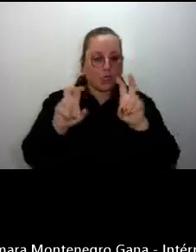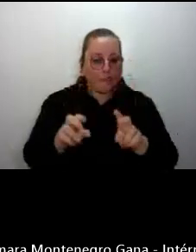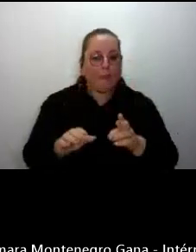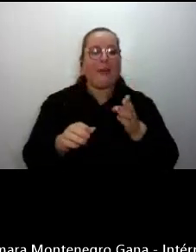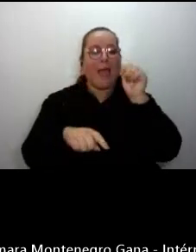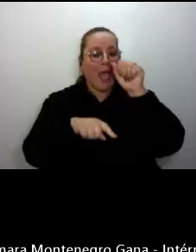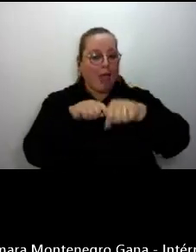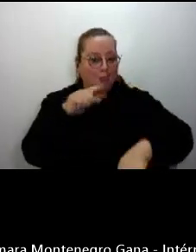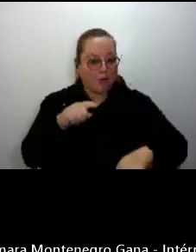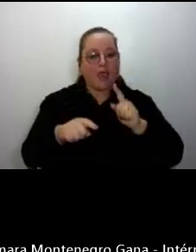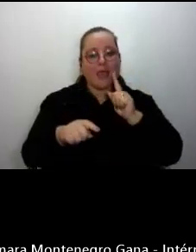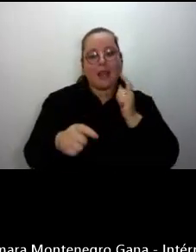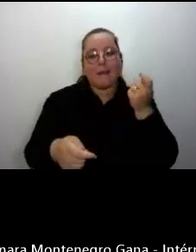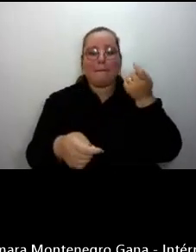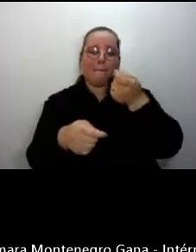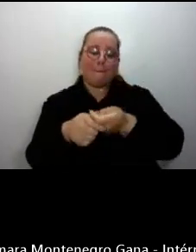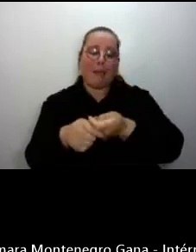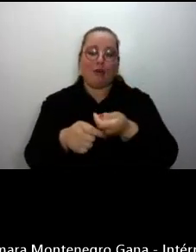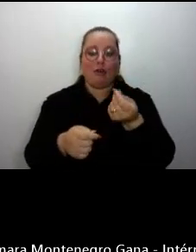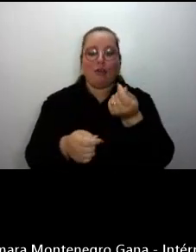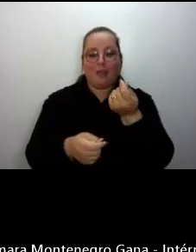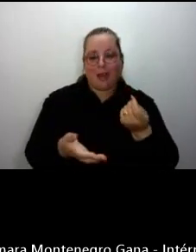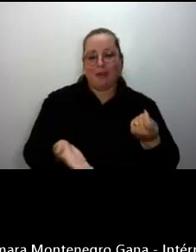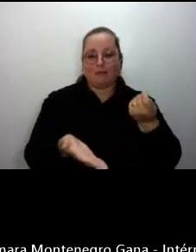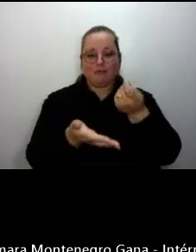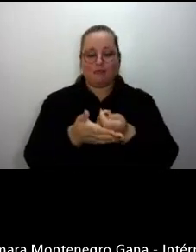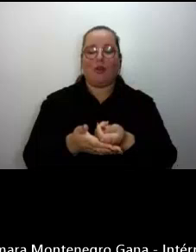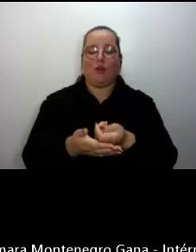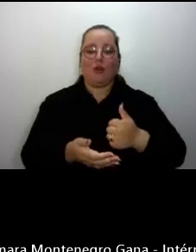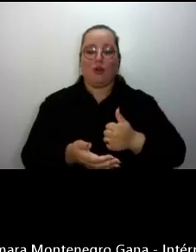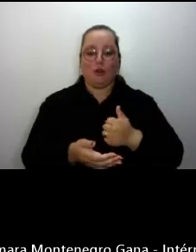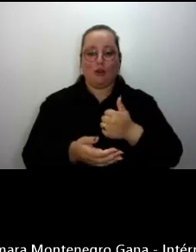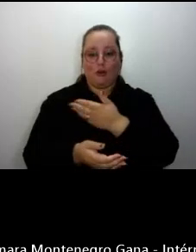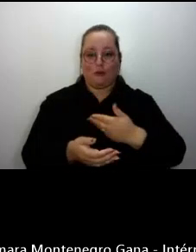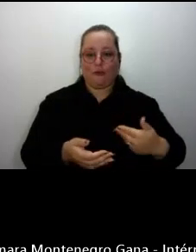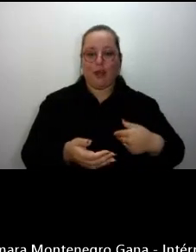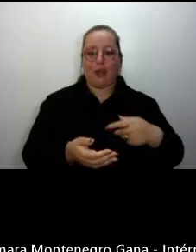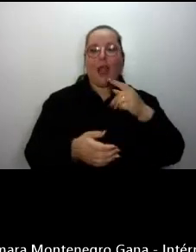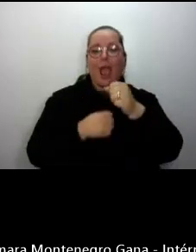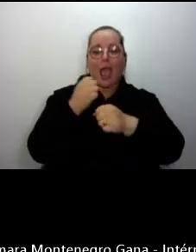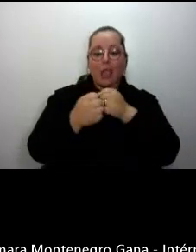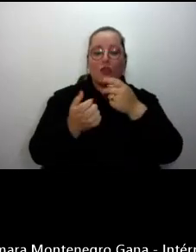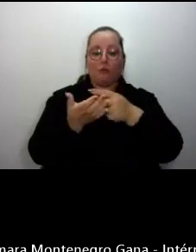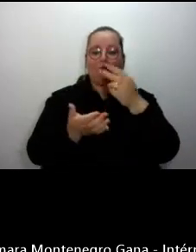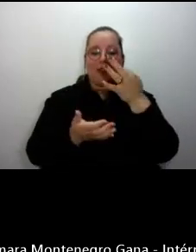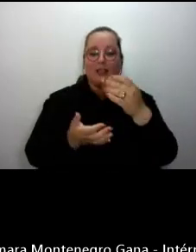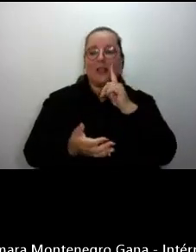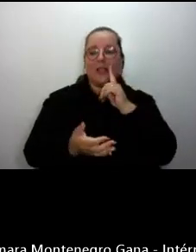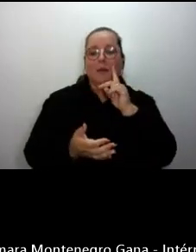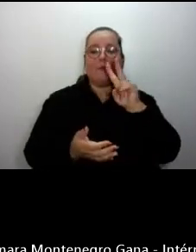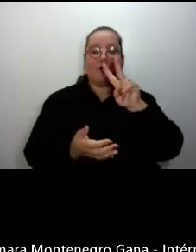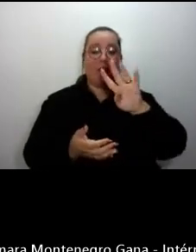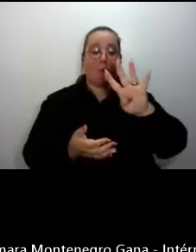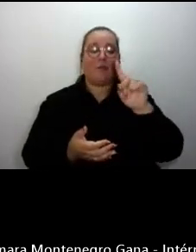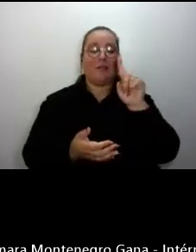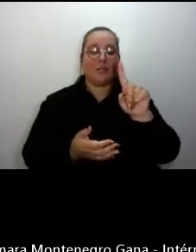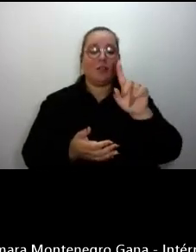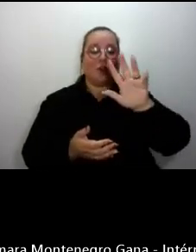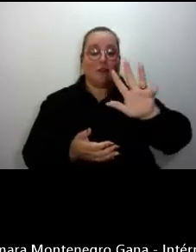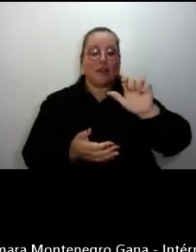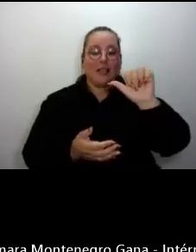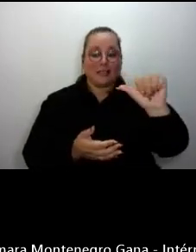recibir el pago de subvención. El año 2023 tuvimos una postulación de excepcionalidades de 24.196